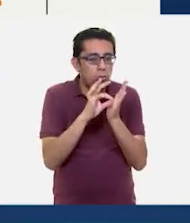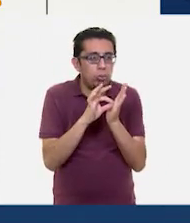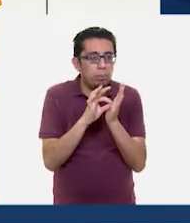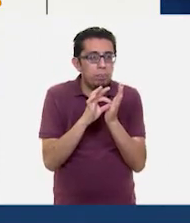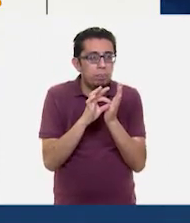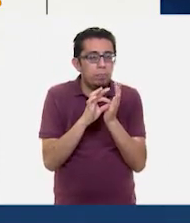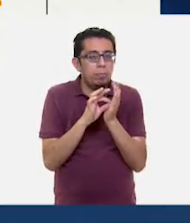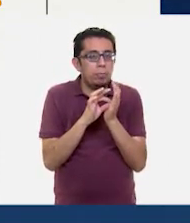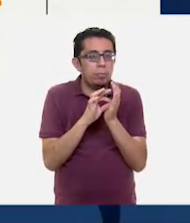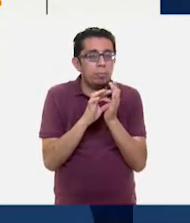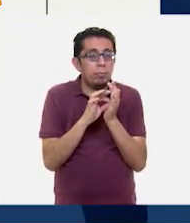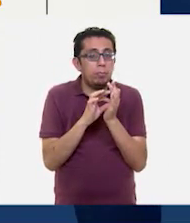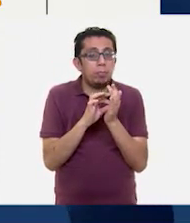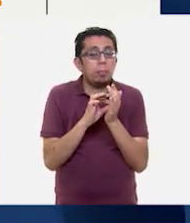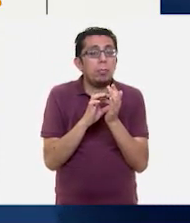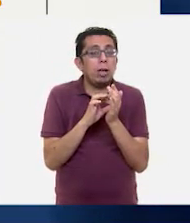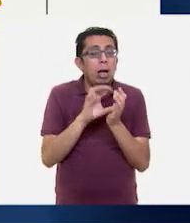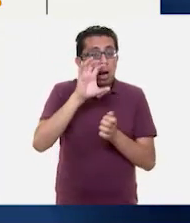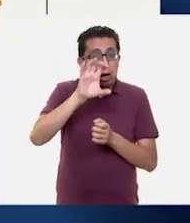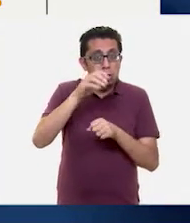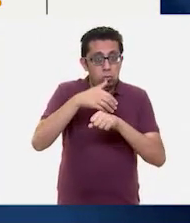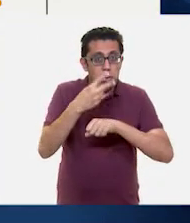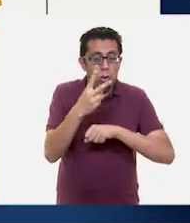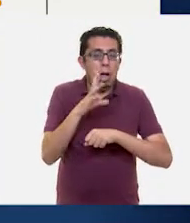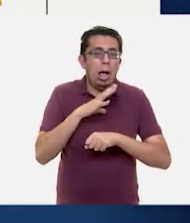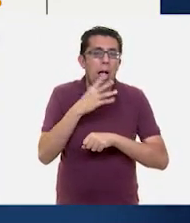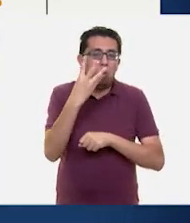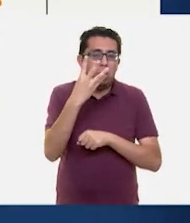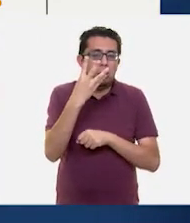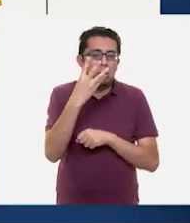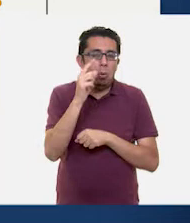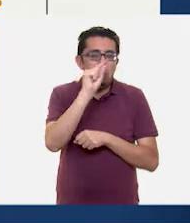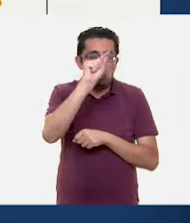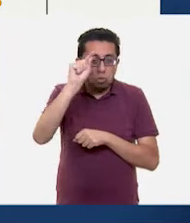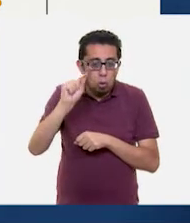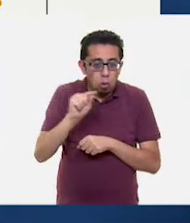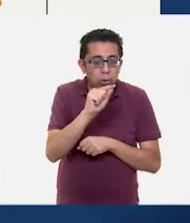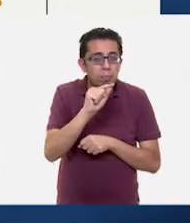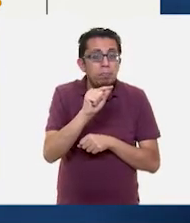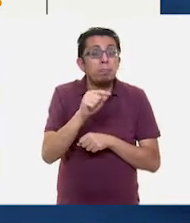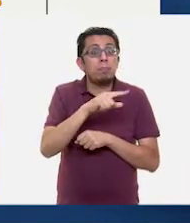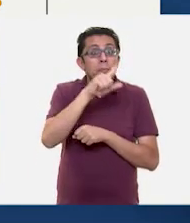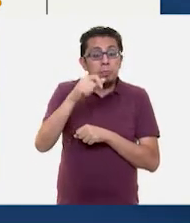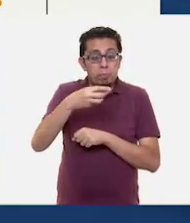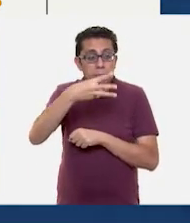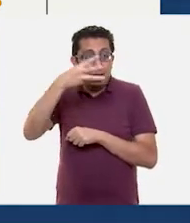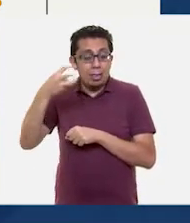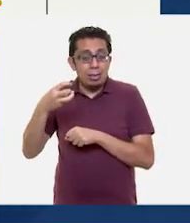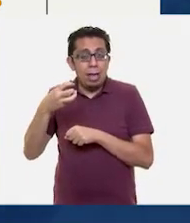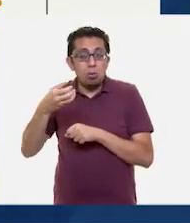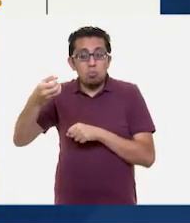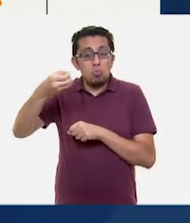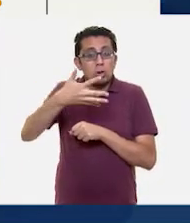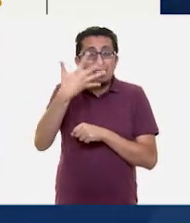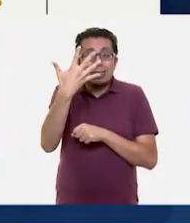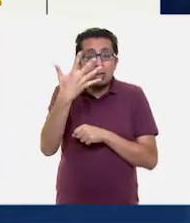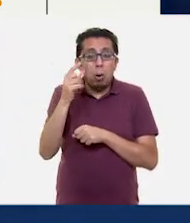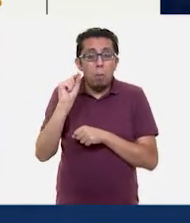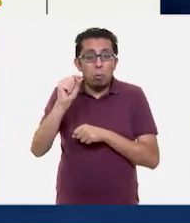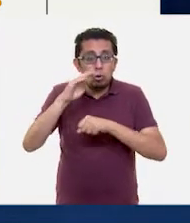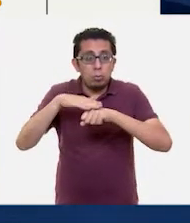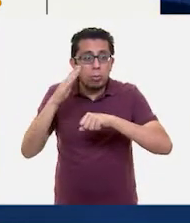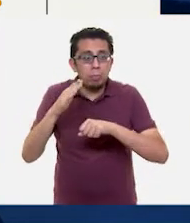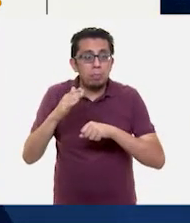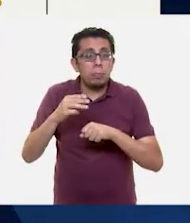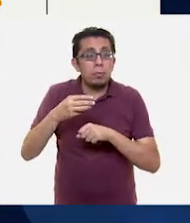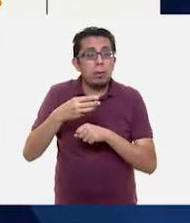por 4 puntos. Luego, para formar la tercera figura, se sumaron 5 puntos más. La siguiente figura aumentó